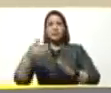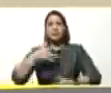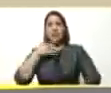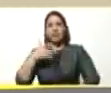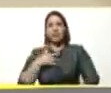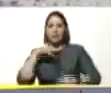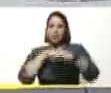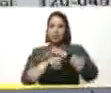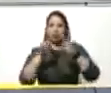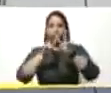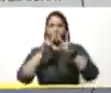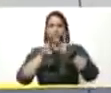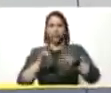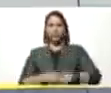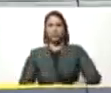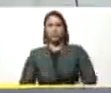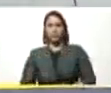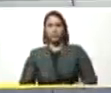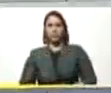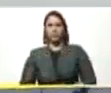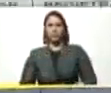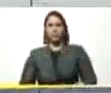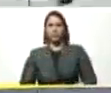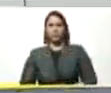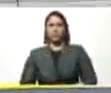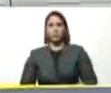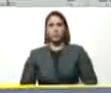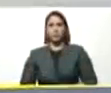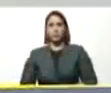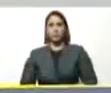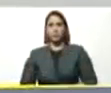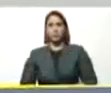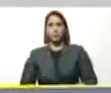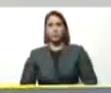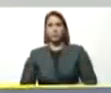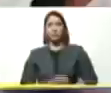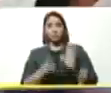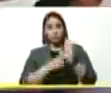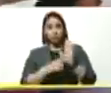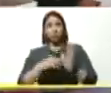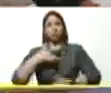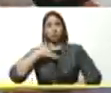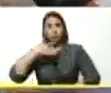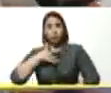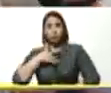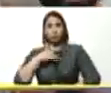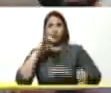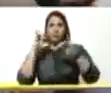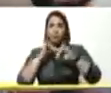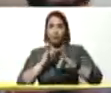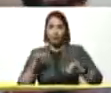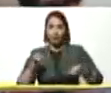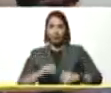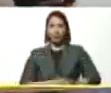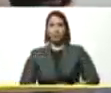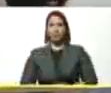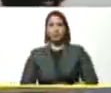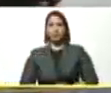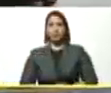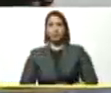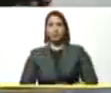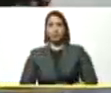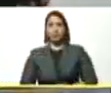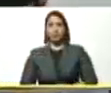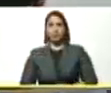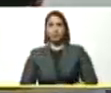de la Gran Misión Vivienda Venezuela. De verdad me siento muy feliz primero que todo, me siento demasiado